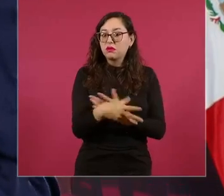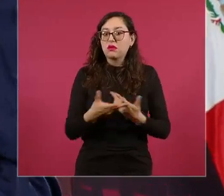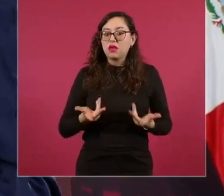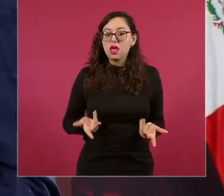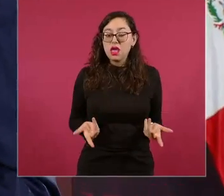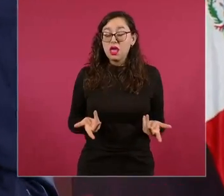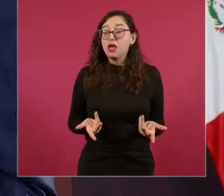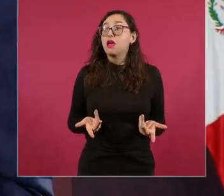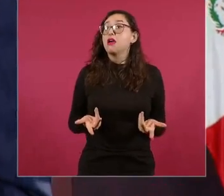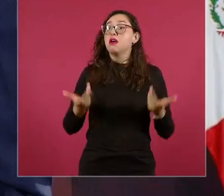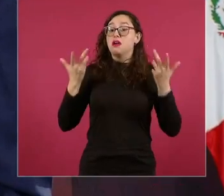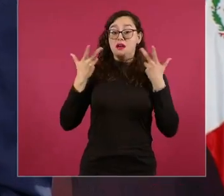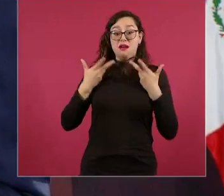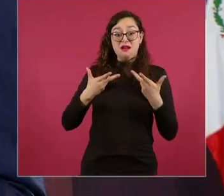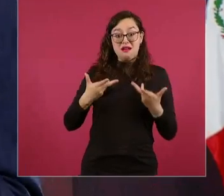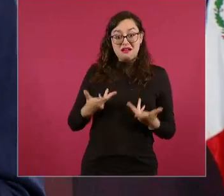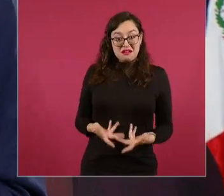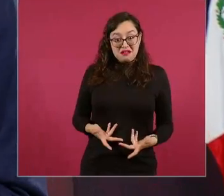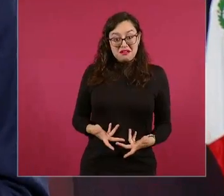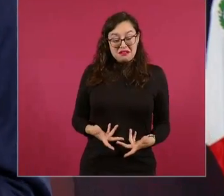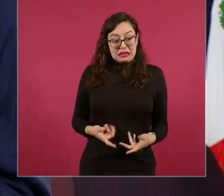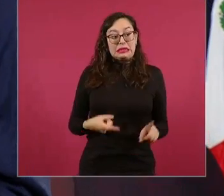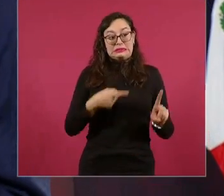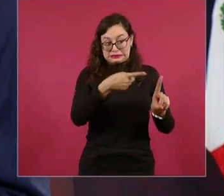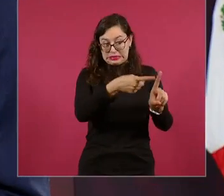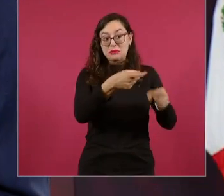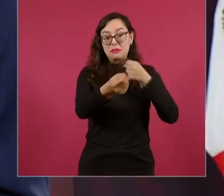sí estaba informado, yo no.